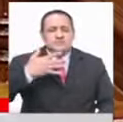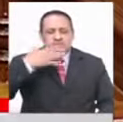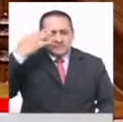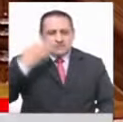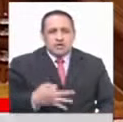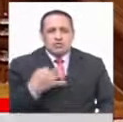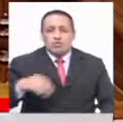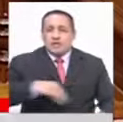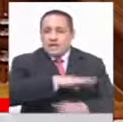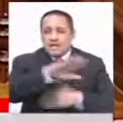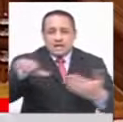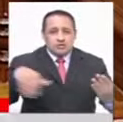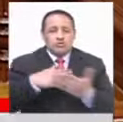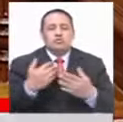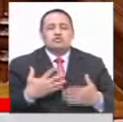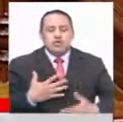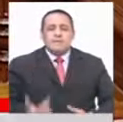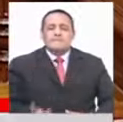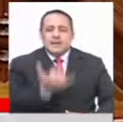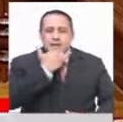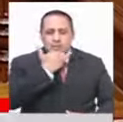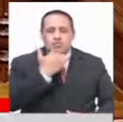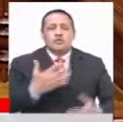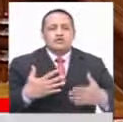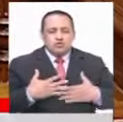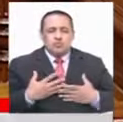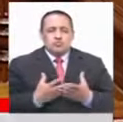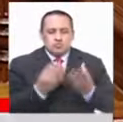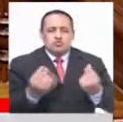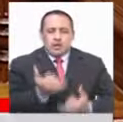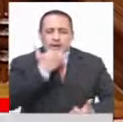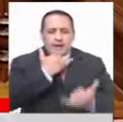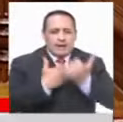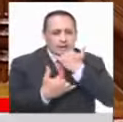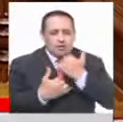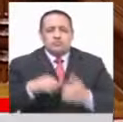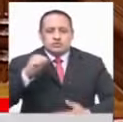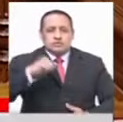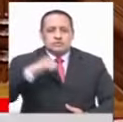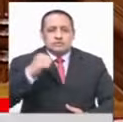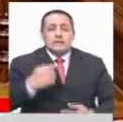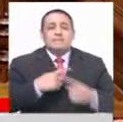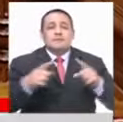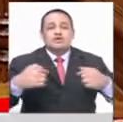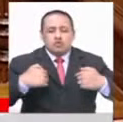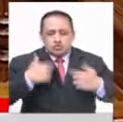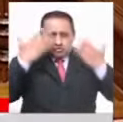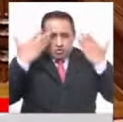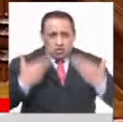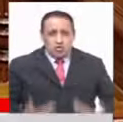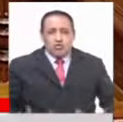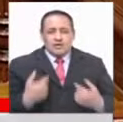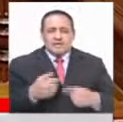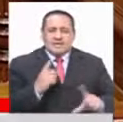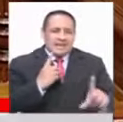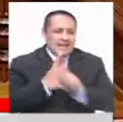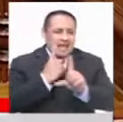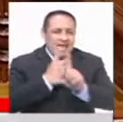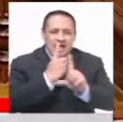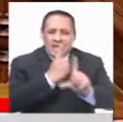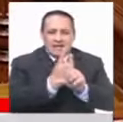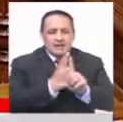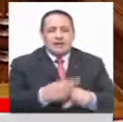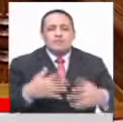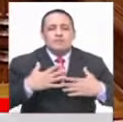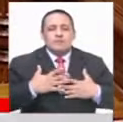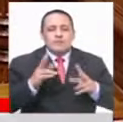como todos, me equivoco y tengo defectos. Sin embargo, soy leal a los compromisos, a mis